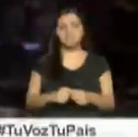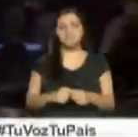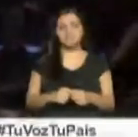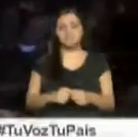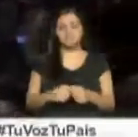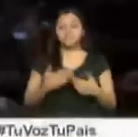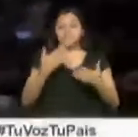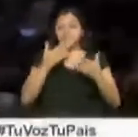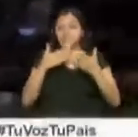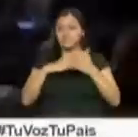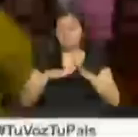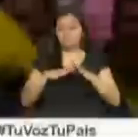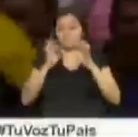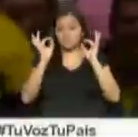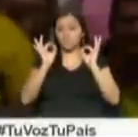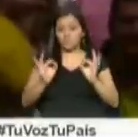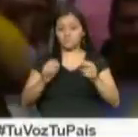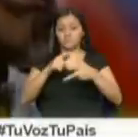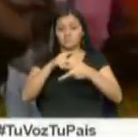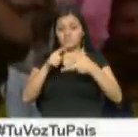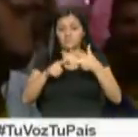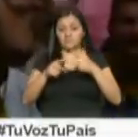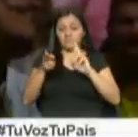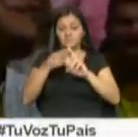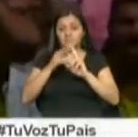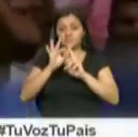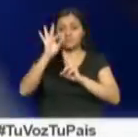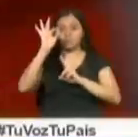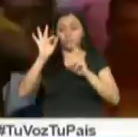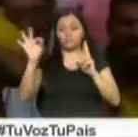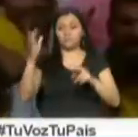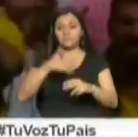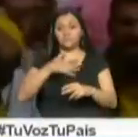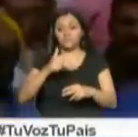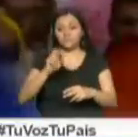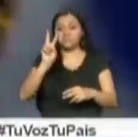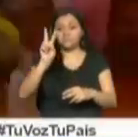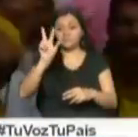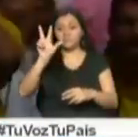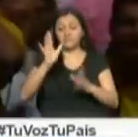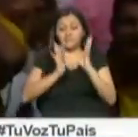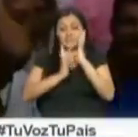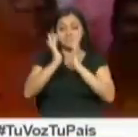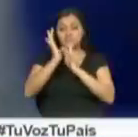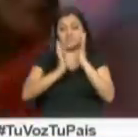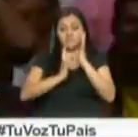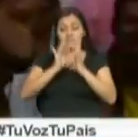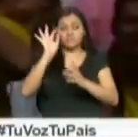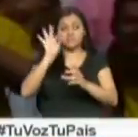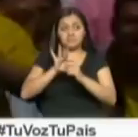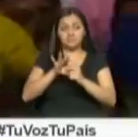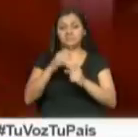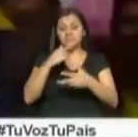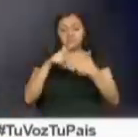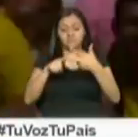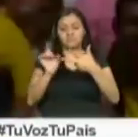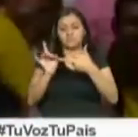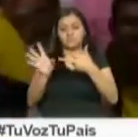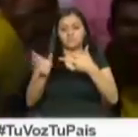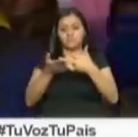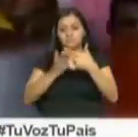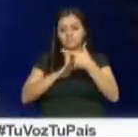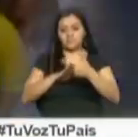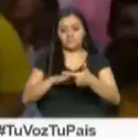Si se confirman los sondeos para la primera vuelta de las presidenciales del 23 de abril, Fillon quedaría fuera de la segunda